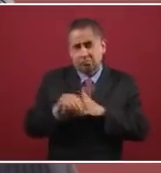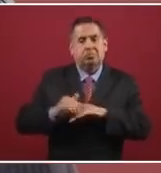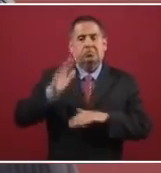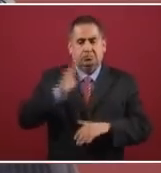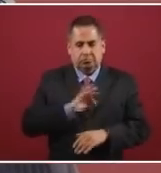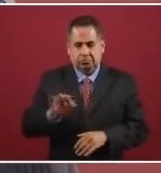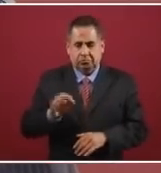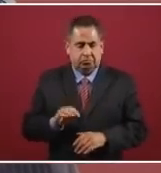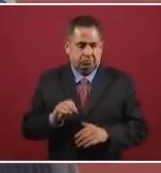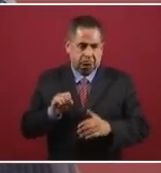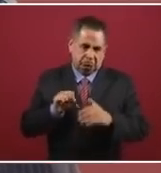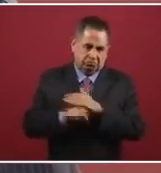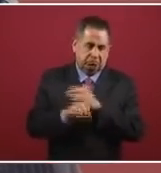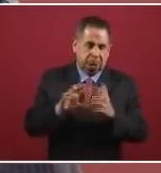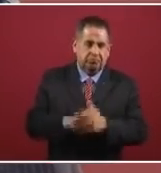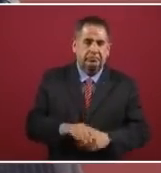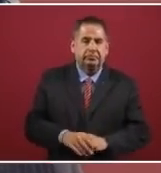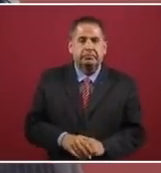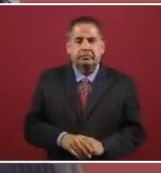años de cárcel.